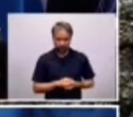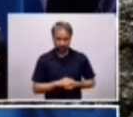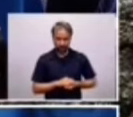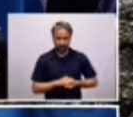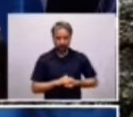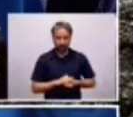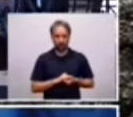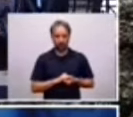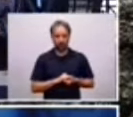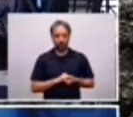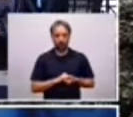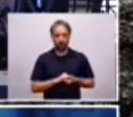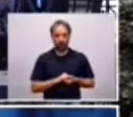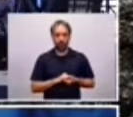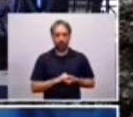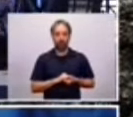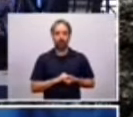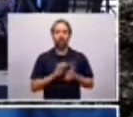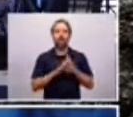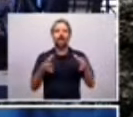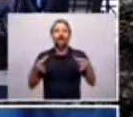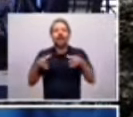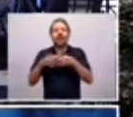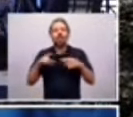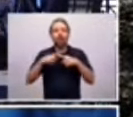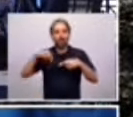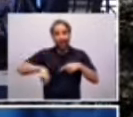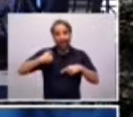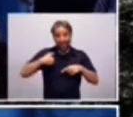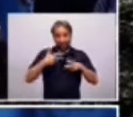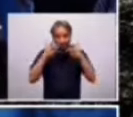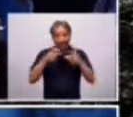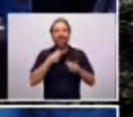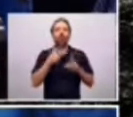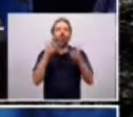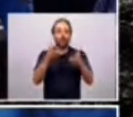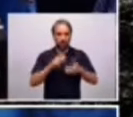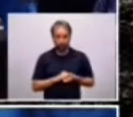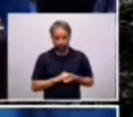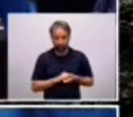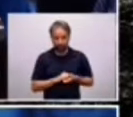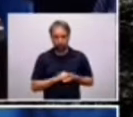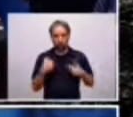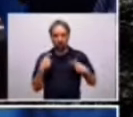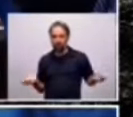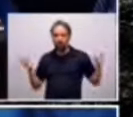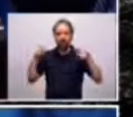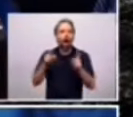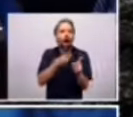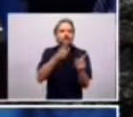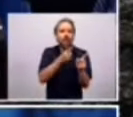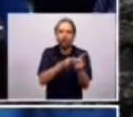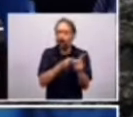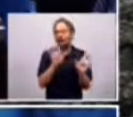criticar el DNU, el primero. Y está bien. Yo digo, había una frase de Perón que no me la acuerdo, que dice, ¿viste? ¿Cómo es eso? Cuando no se quiere hacer